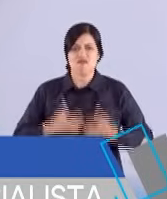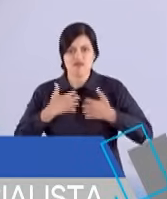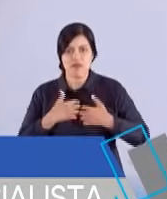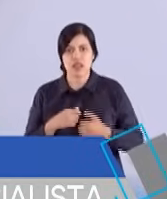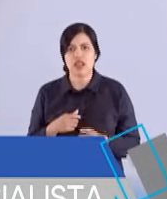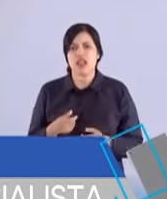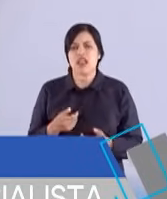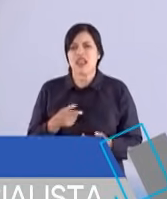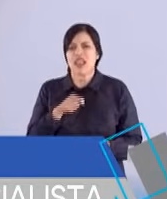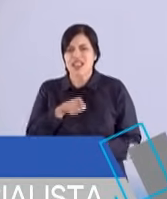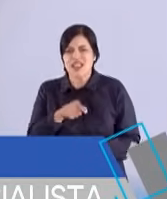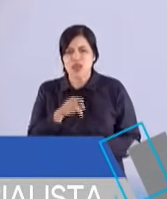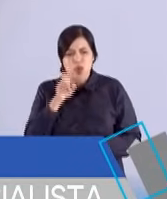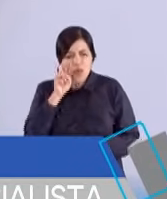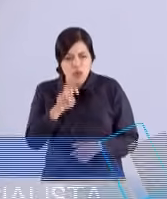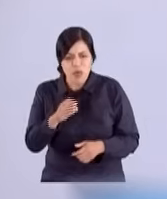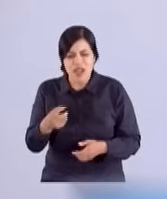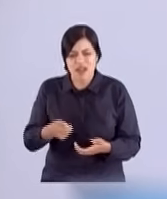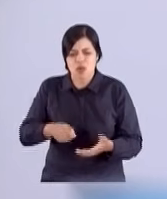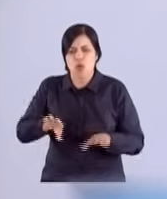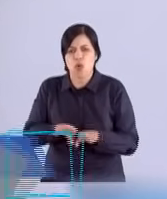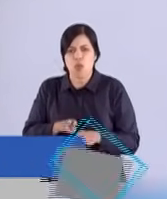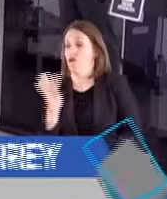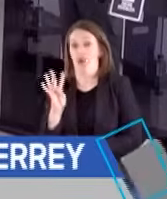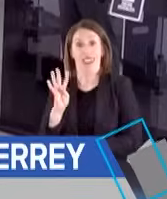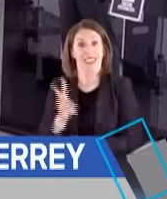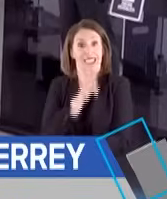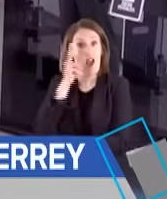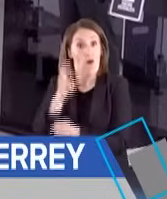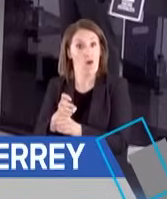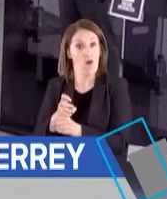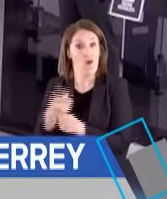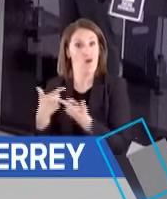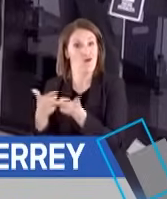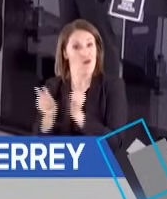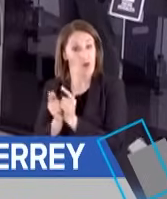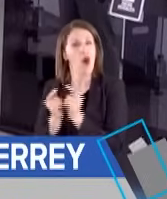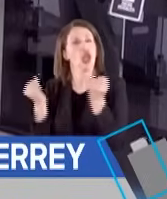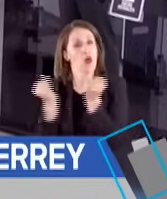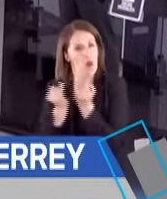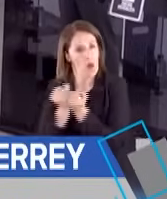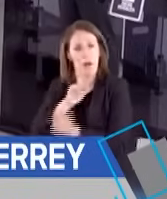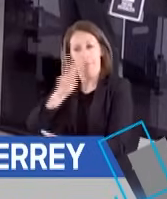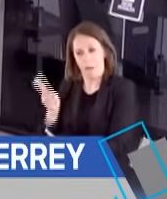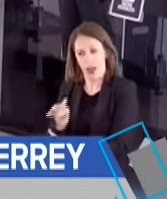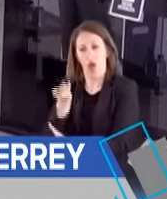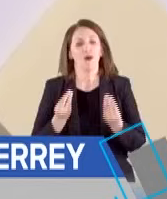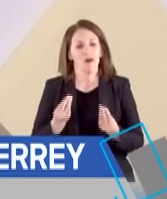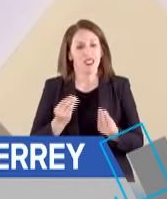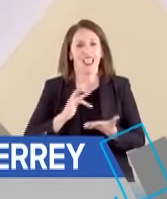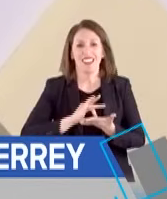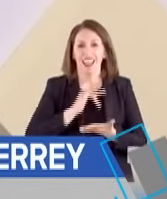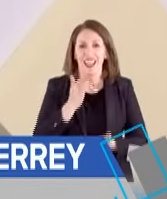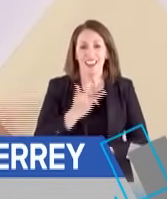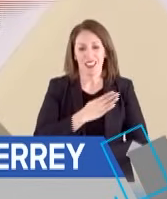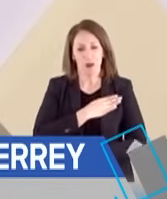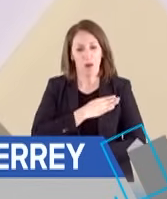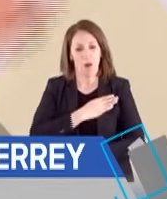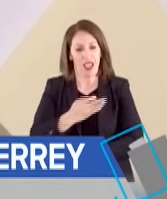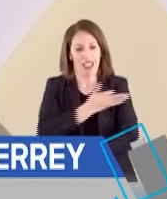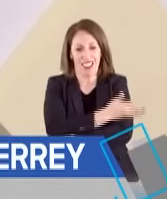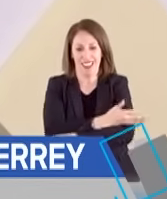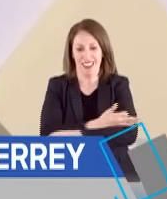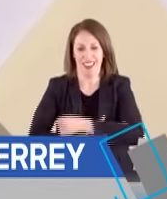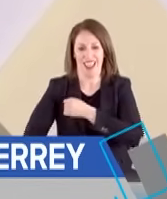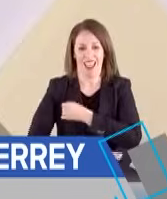traer palitas. Esa palita la hubieras usado para ver si encontrabas a mi papá. El ejercicio del debate fue dividido en 3 bloques. El primero de ellos fue en materia de seguridad.